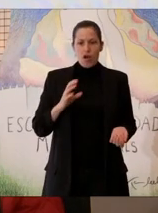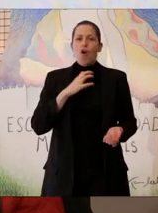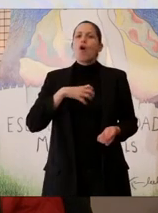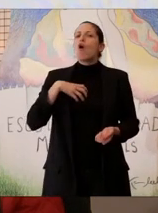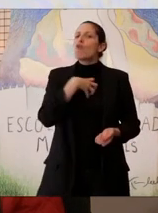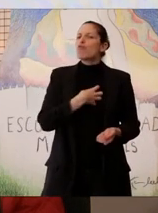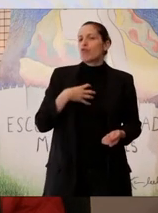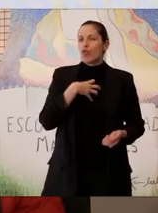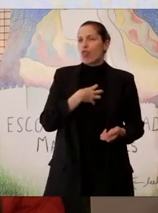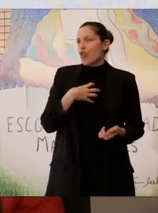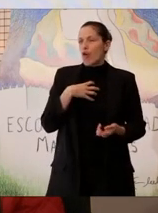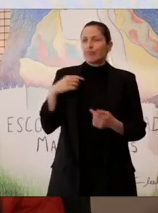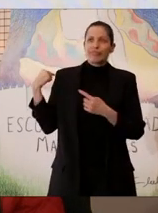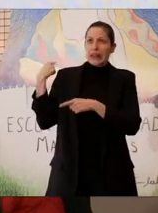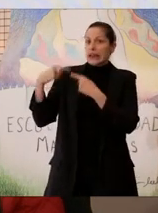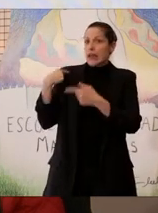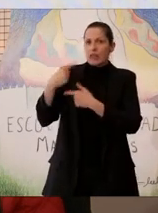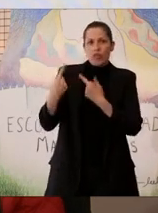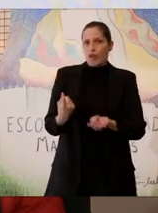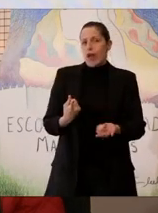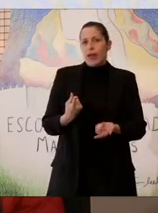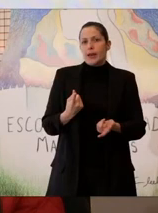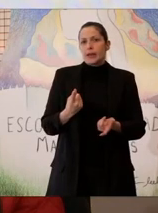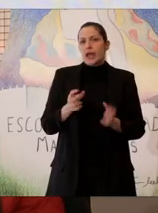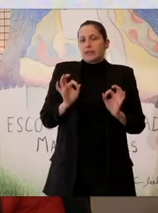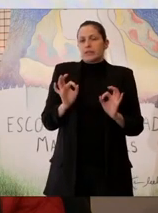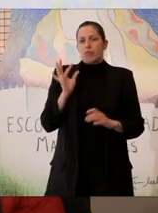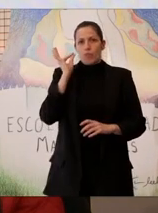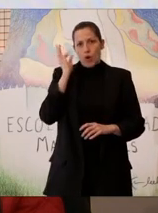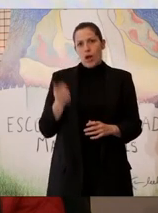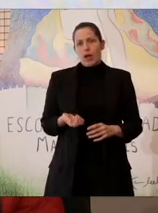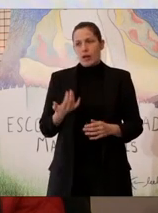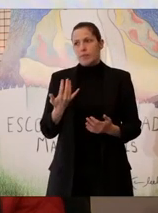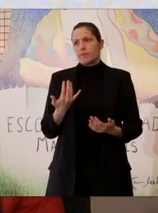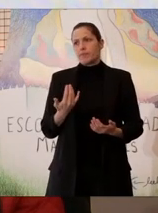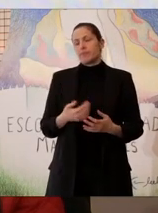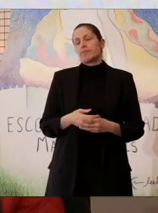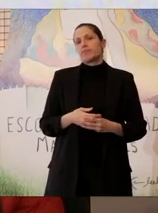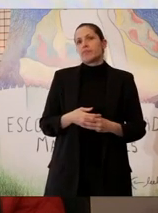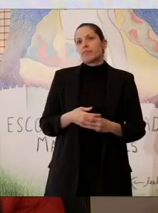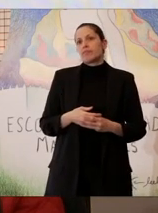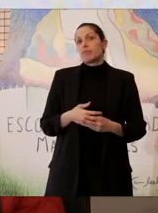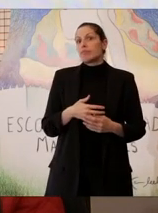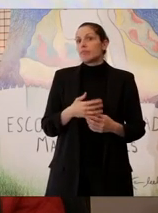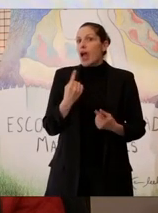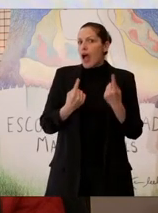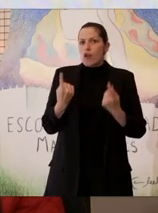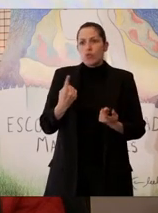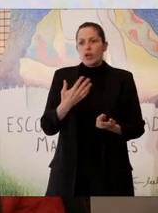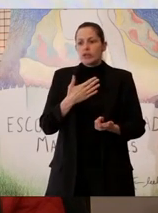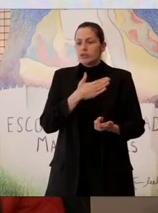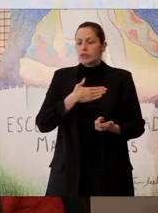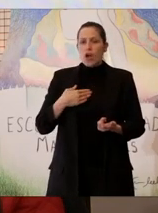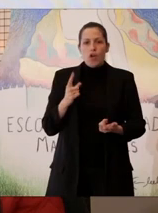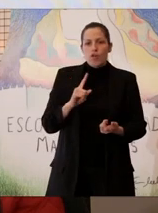que tradicionalmente se nos ha atribuido y que es una rémora en muchas ocasiones para seguir avanzando, no queremos renunciar a nuestro papel